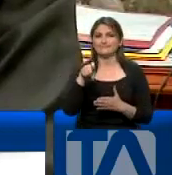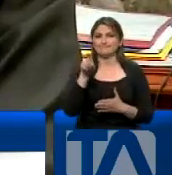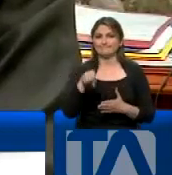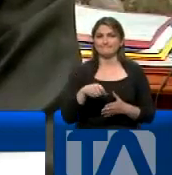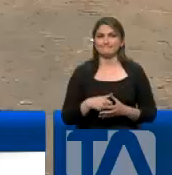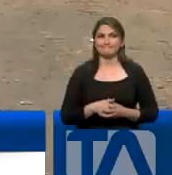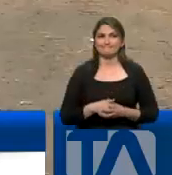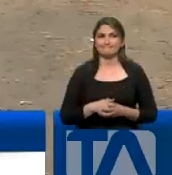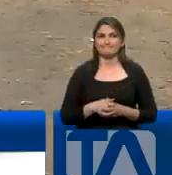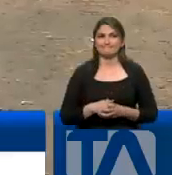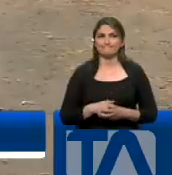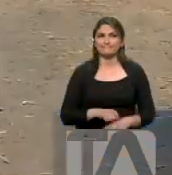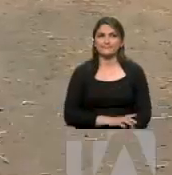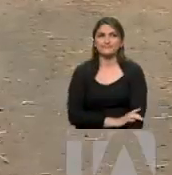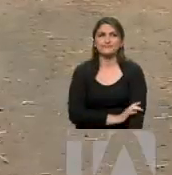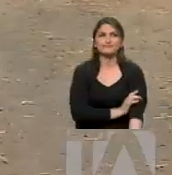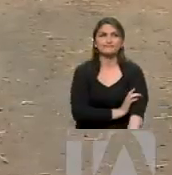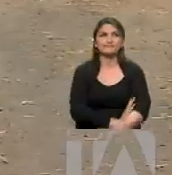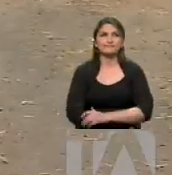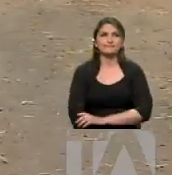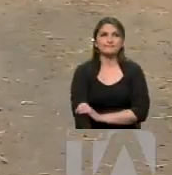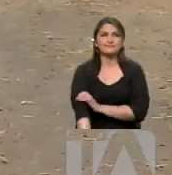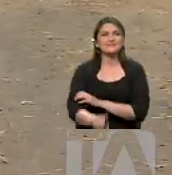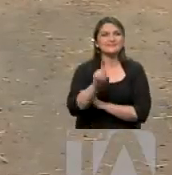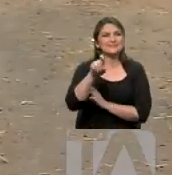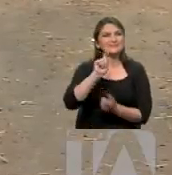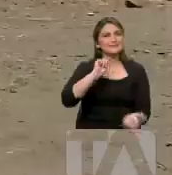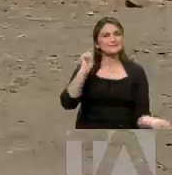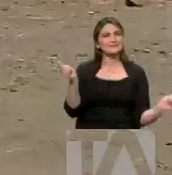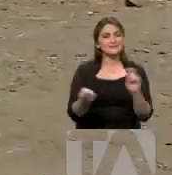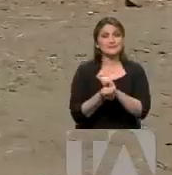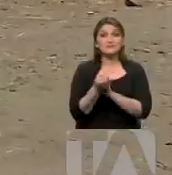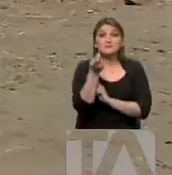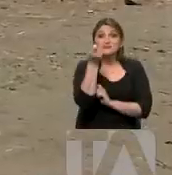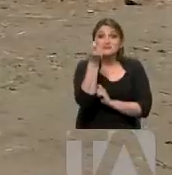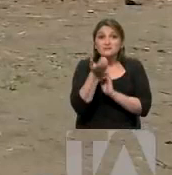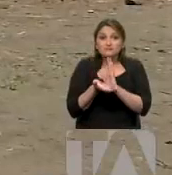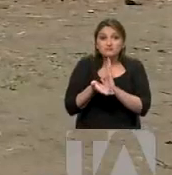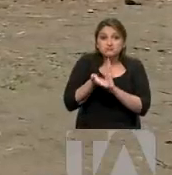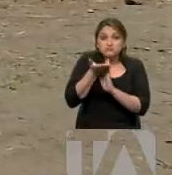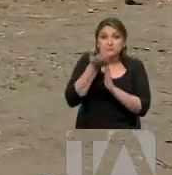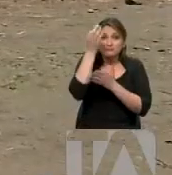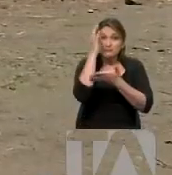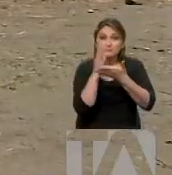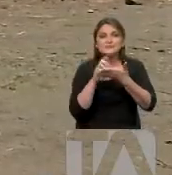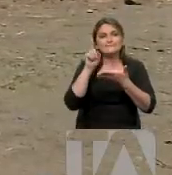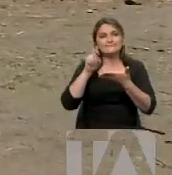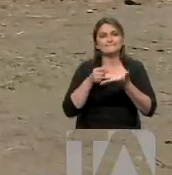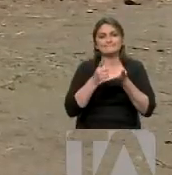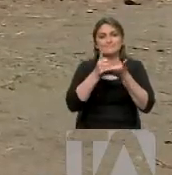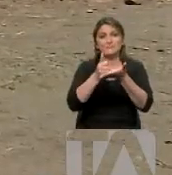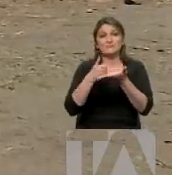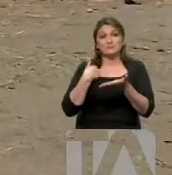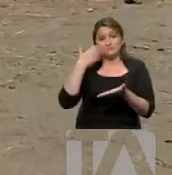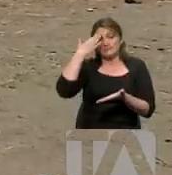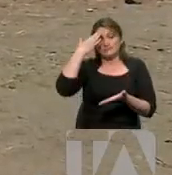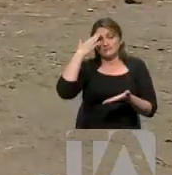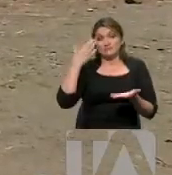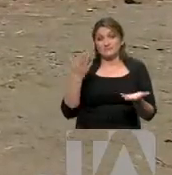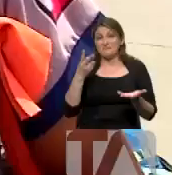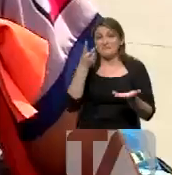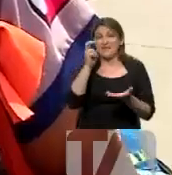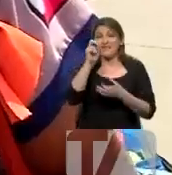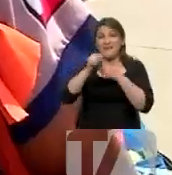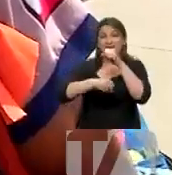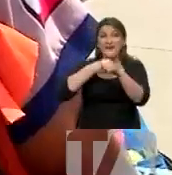presupuesto municipal. Cambios que deberán ser traducidos realmente en obras. Hay quienes por más de 20 años han esperado agua y